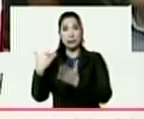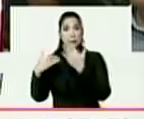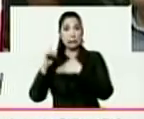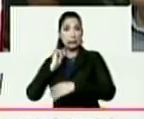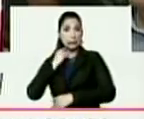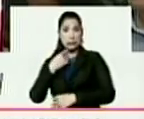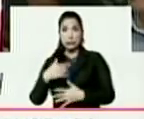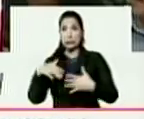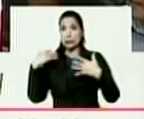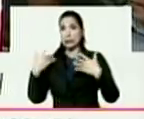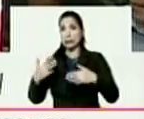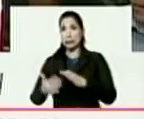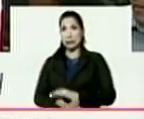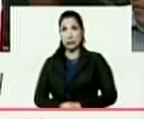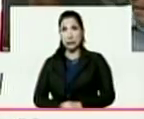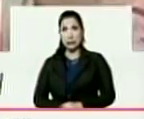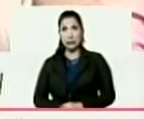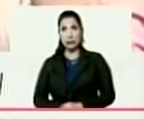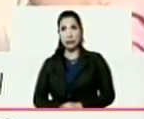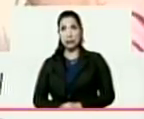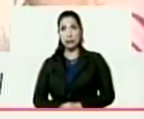amarillas muy muy